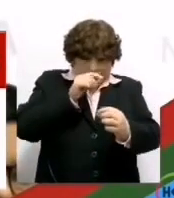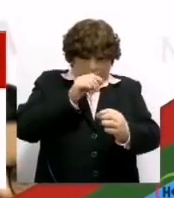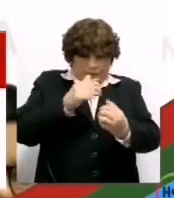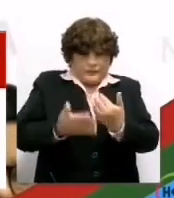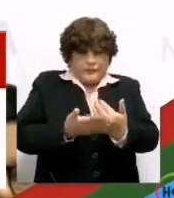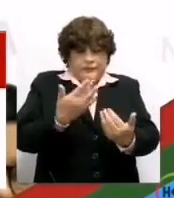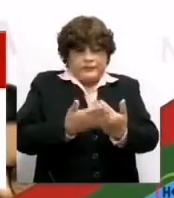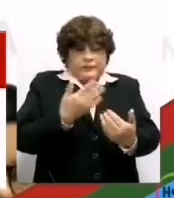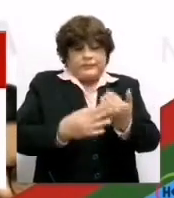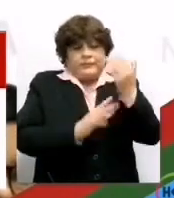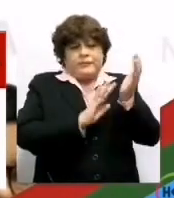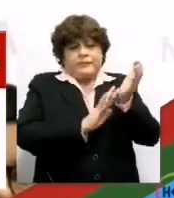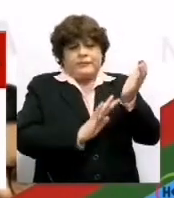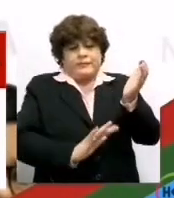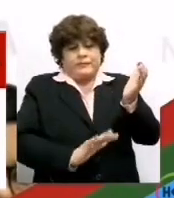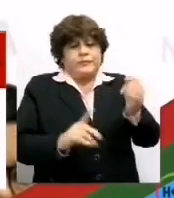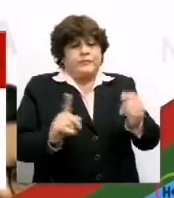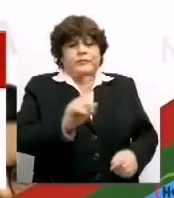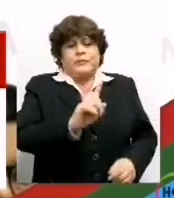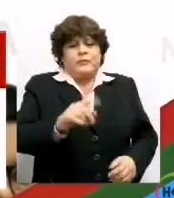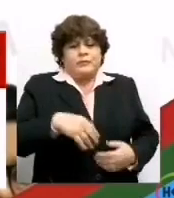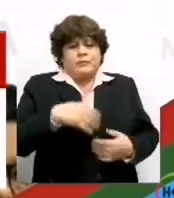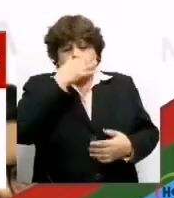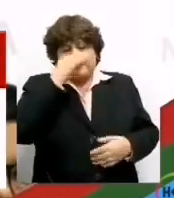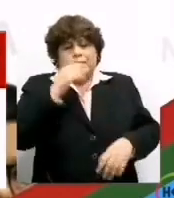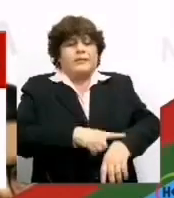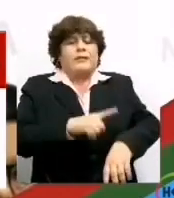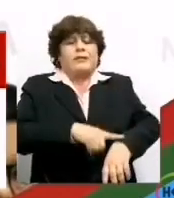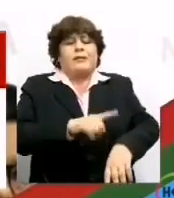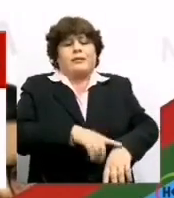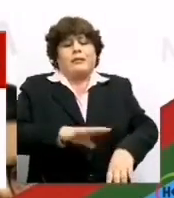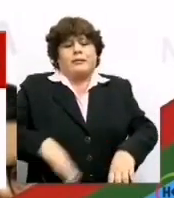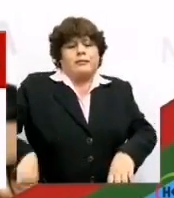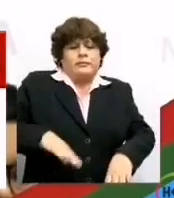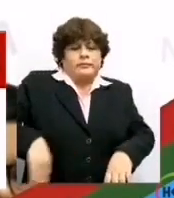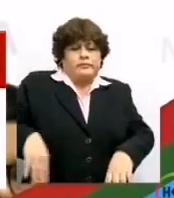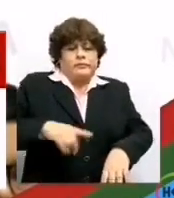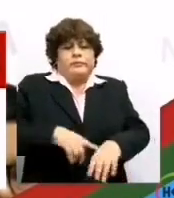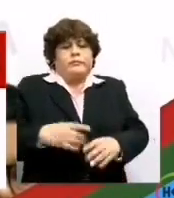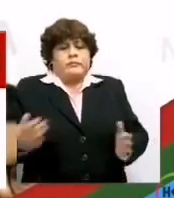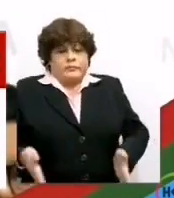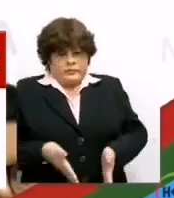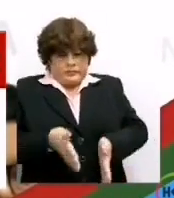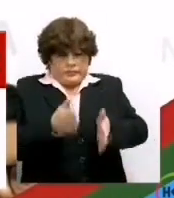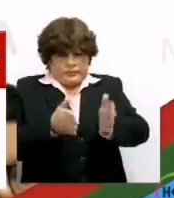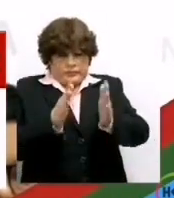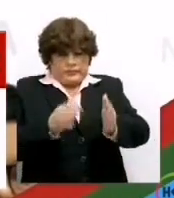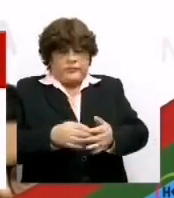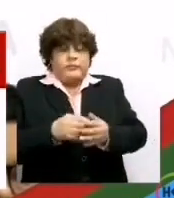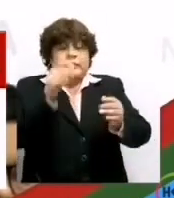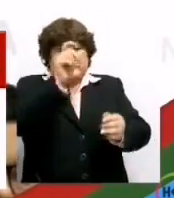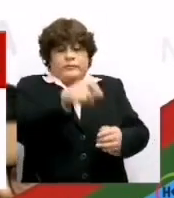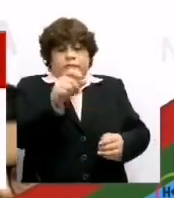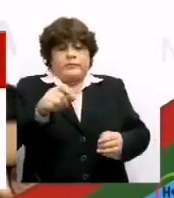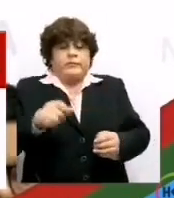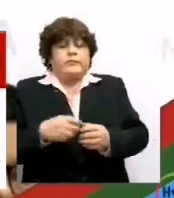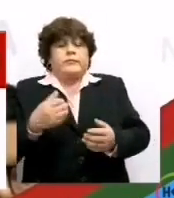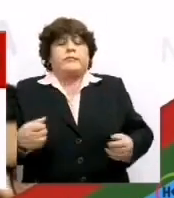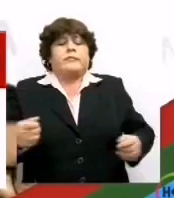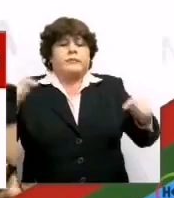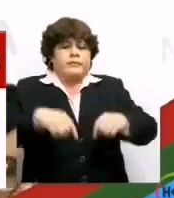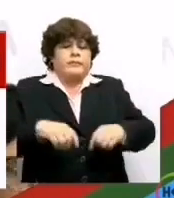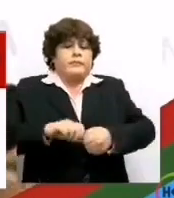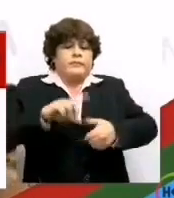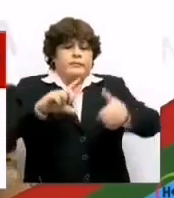y que no se puede esperar más tiempo tenemos que orientar a todo el personal que existe en la región